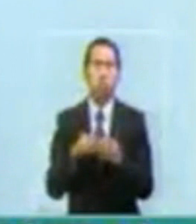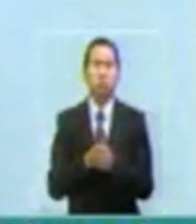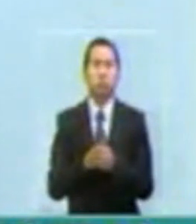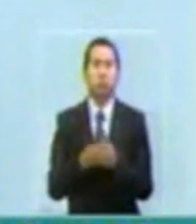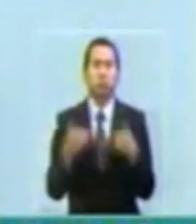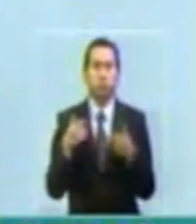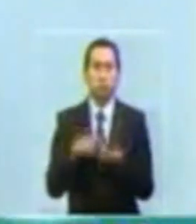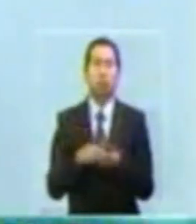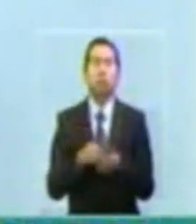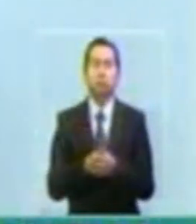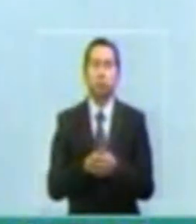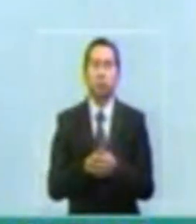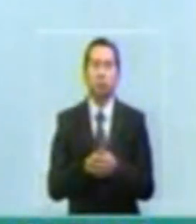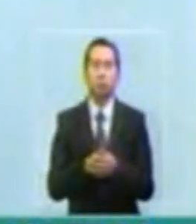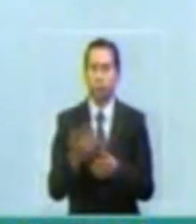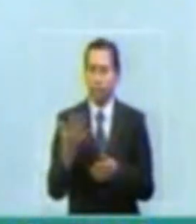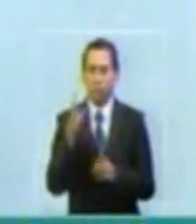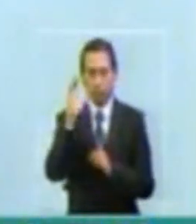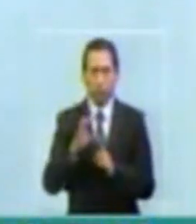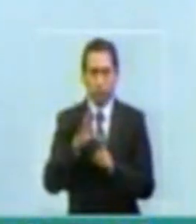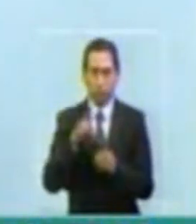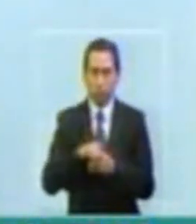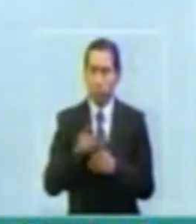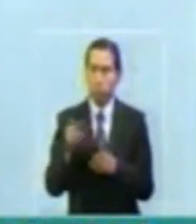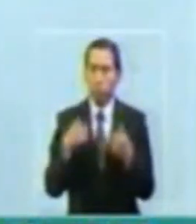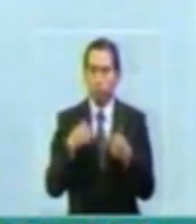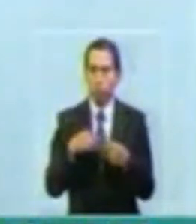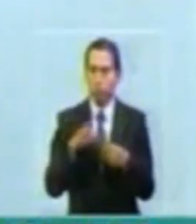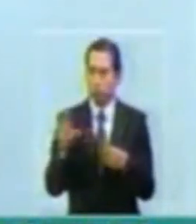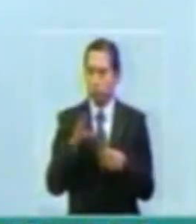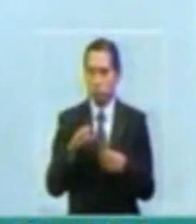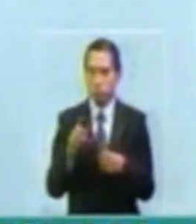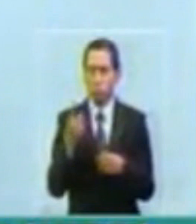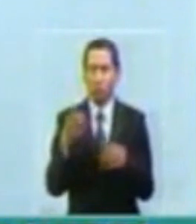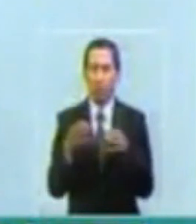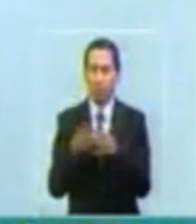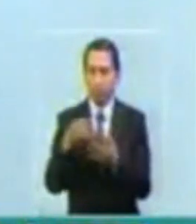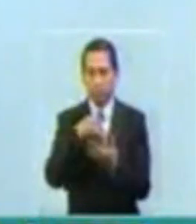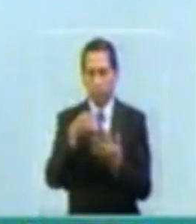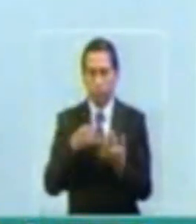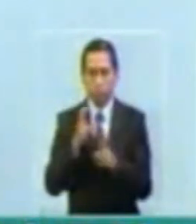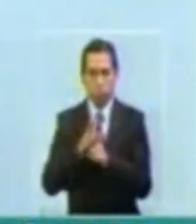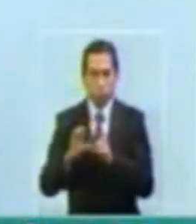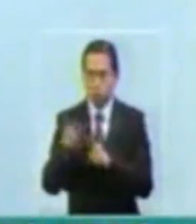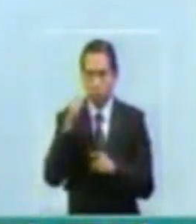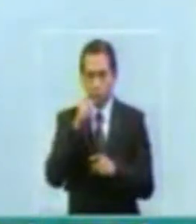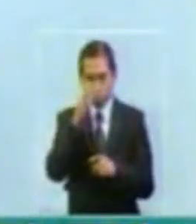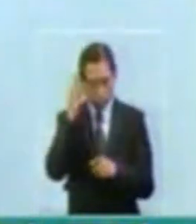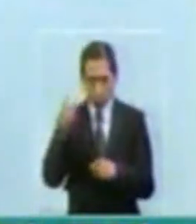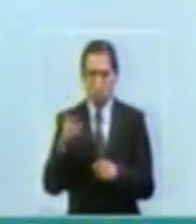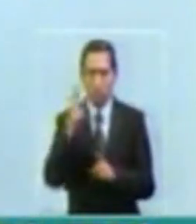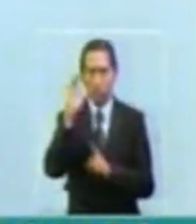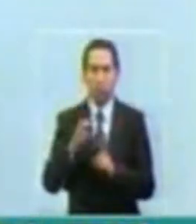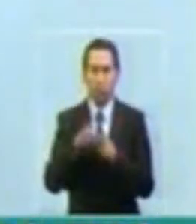la... Cinco confederaciones, está compañeros de la Única, Interculturales, Bartolinas, CONLAMAC,